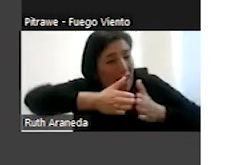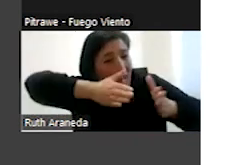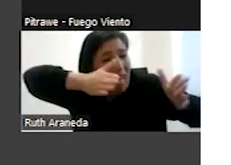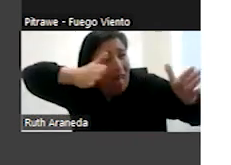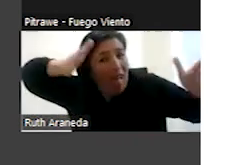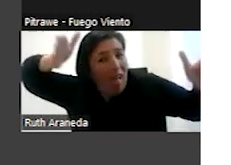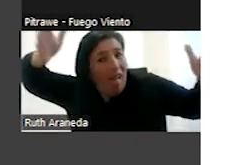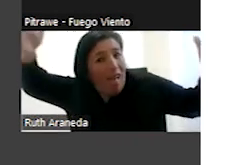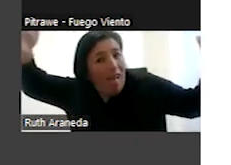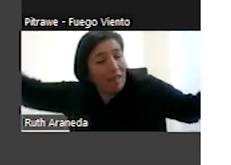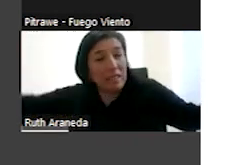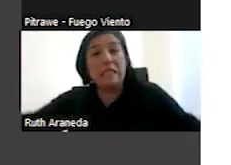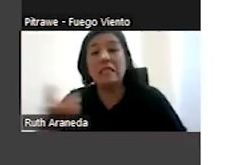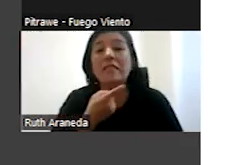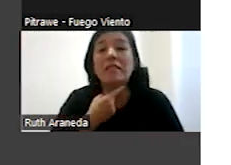que